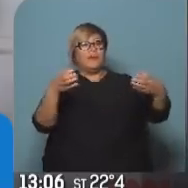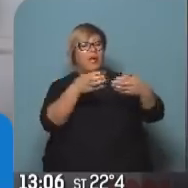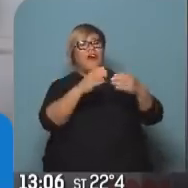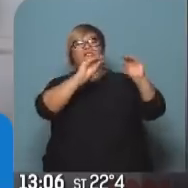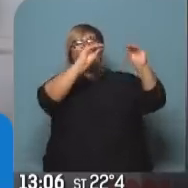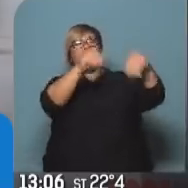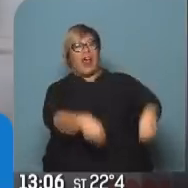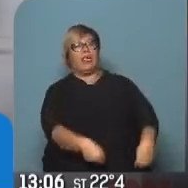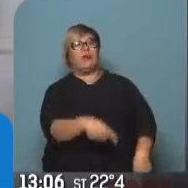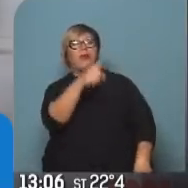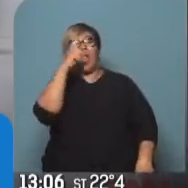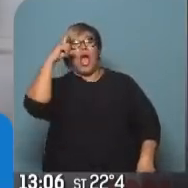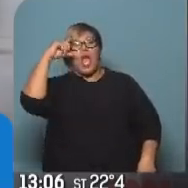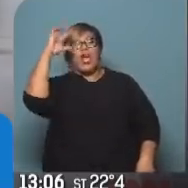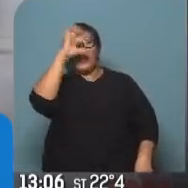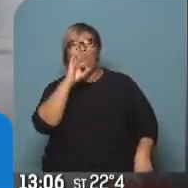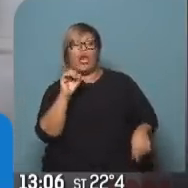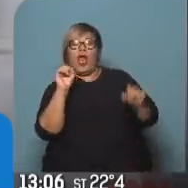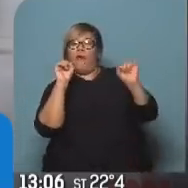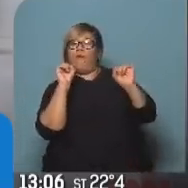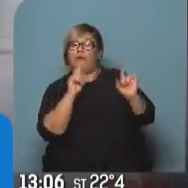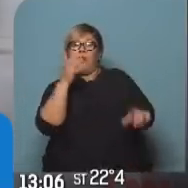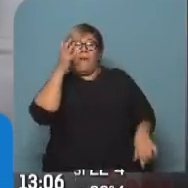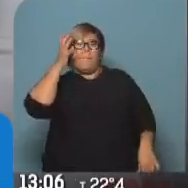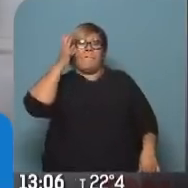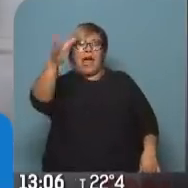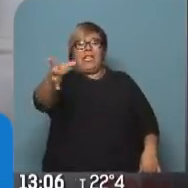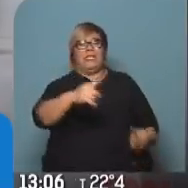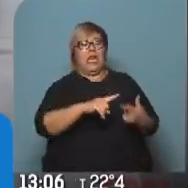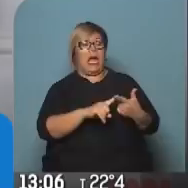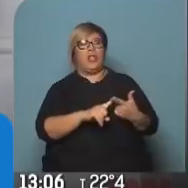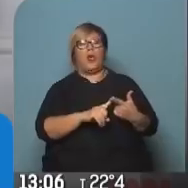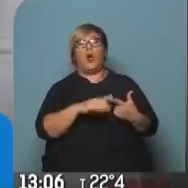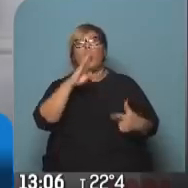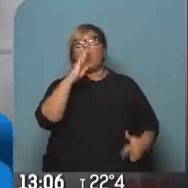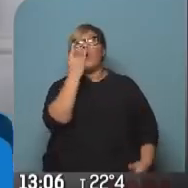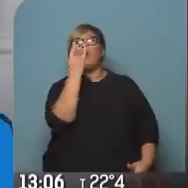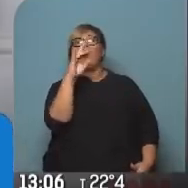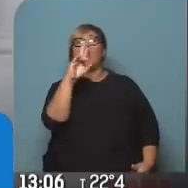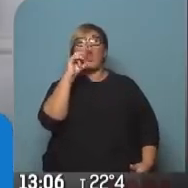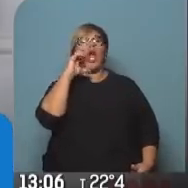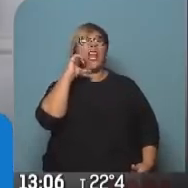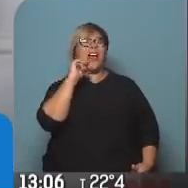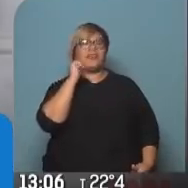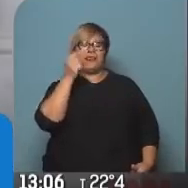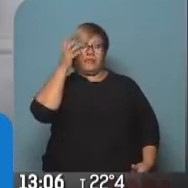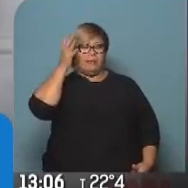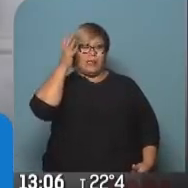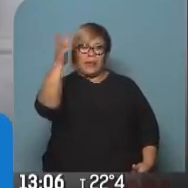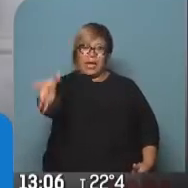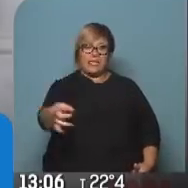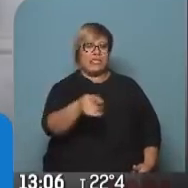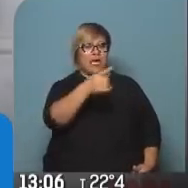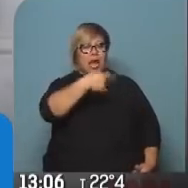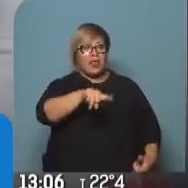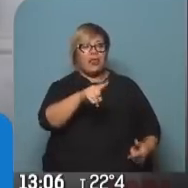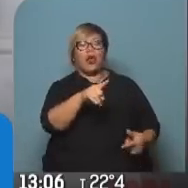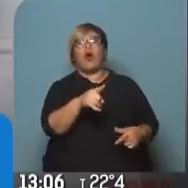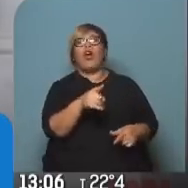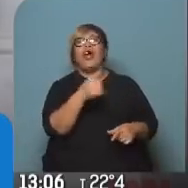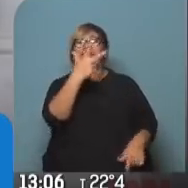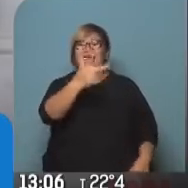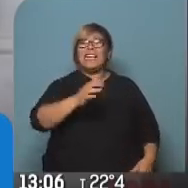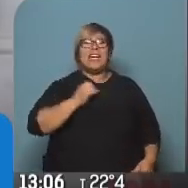de ideologismo, por su exceso de burocracia, UNASUR está prácticamente inactiva hace ya casi 3